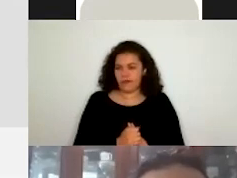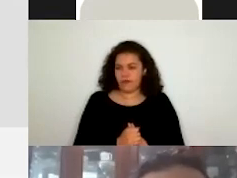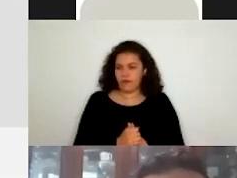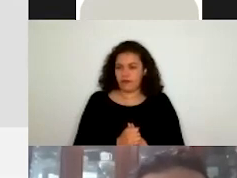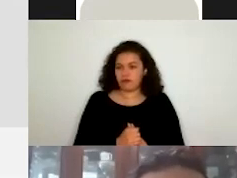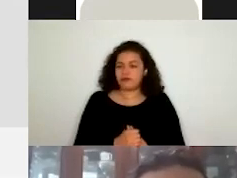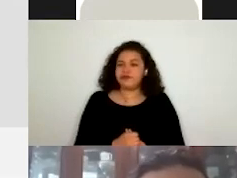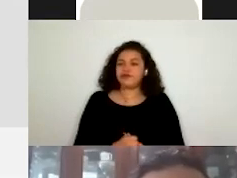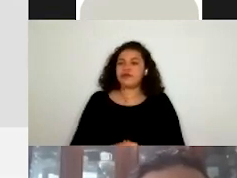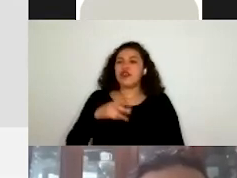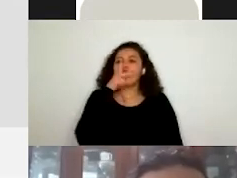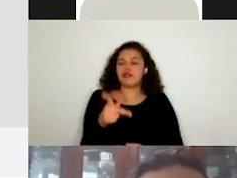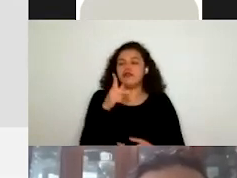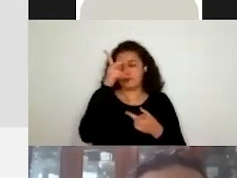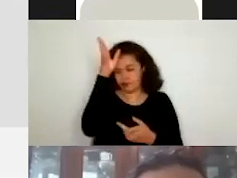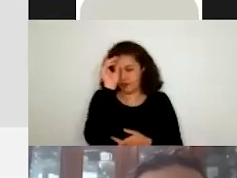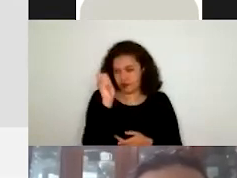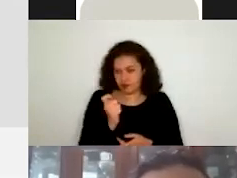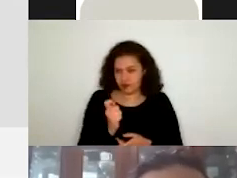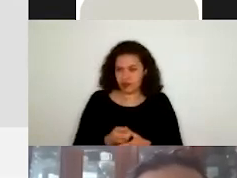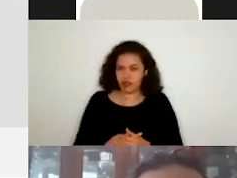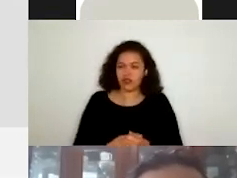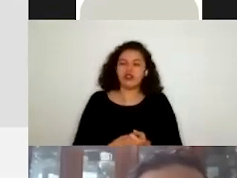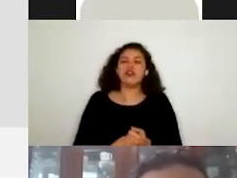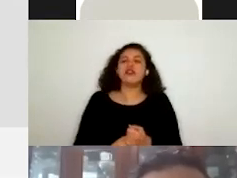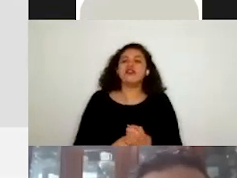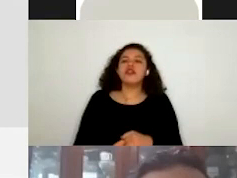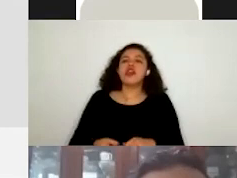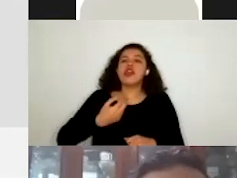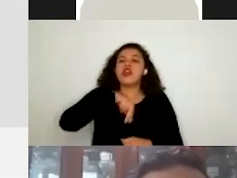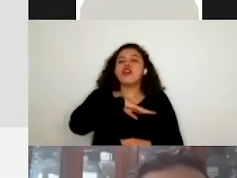Aquí en los términos de referencia nos pide